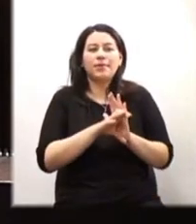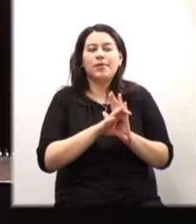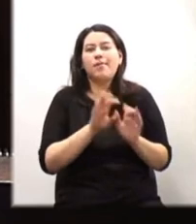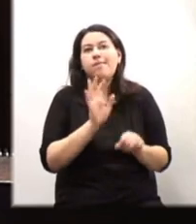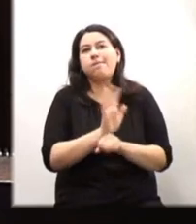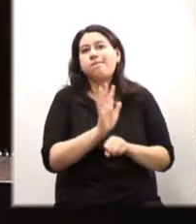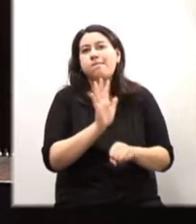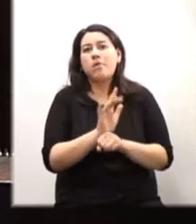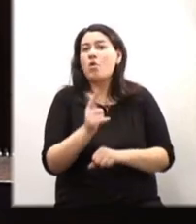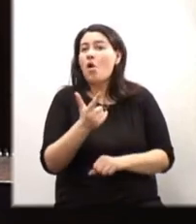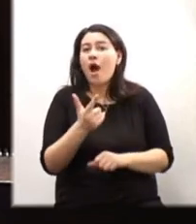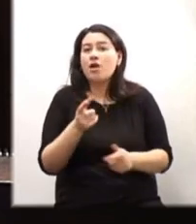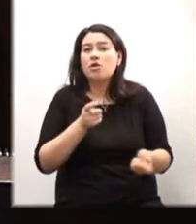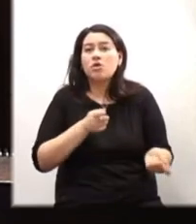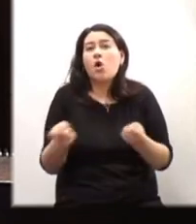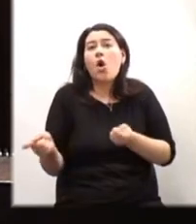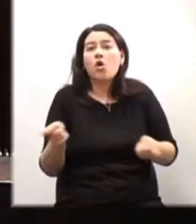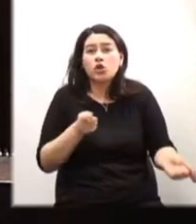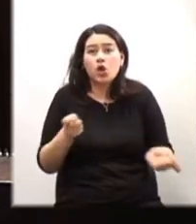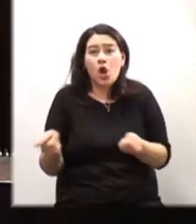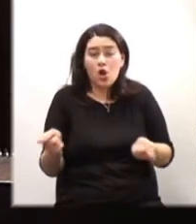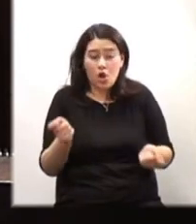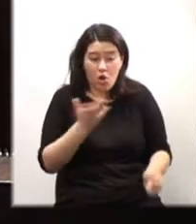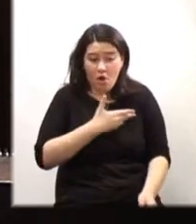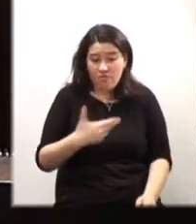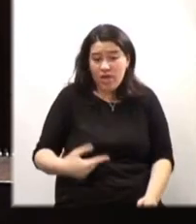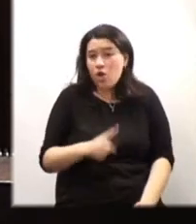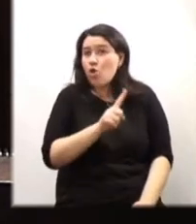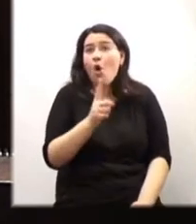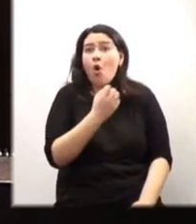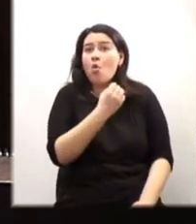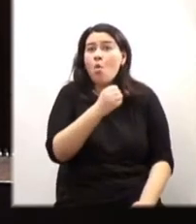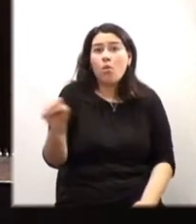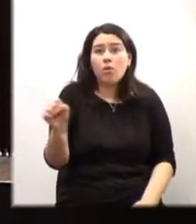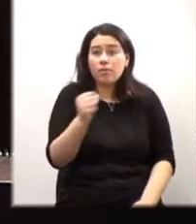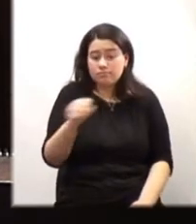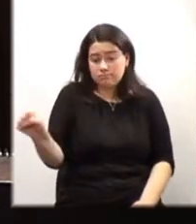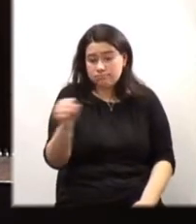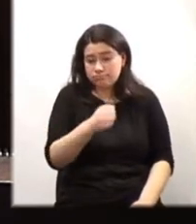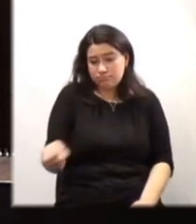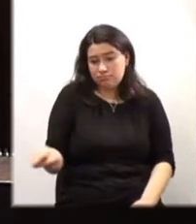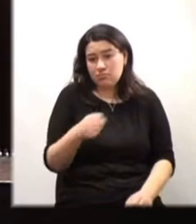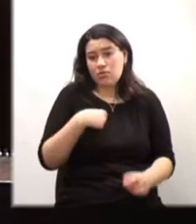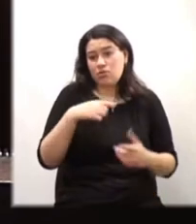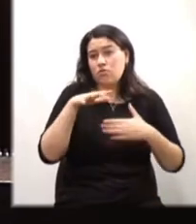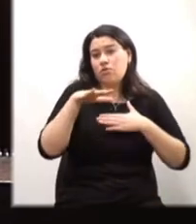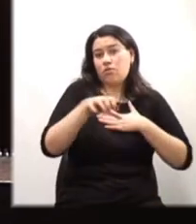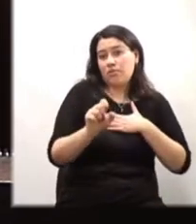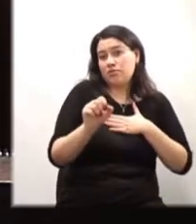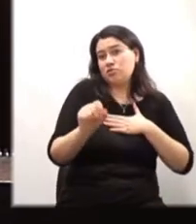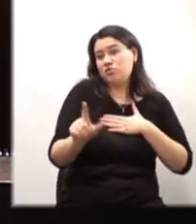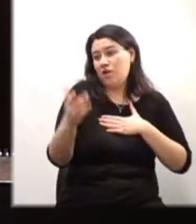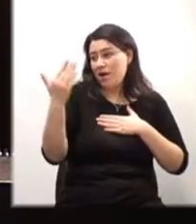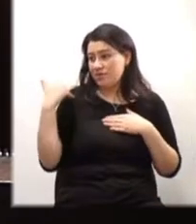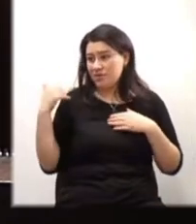un descontrol respecto a un gobierno que no cumple aquello con lo que se había comprometido.